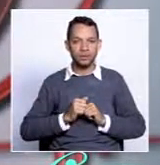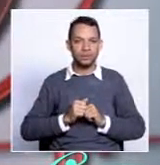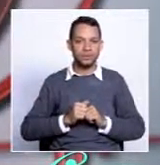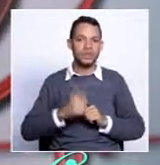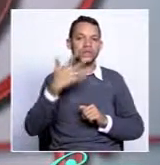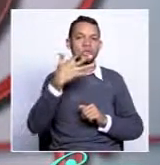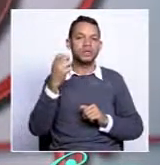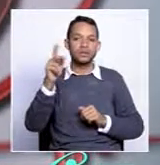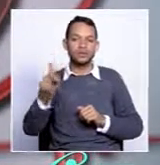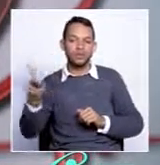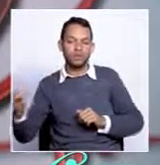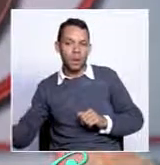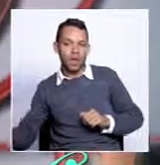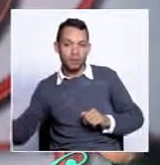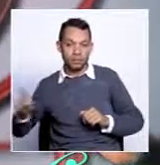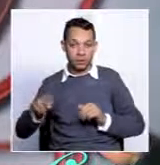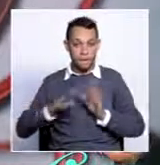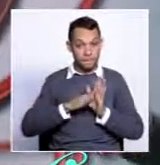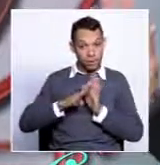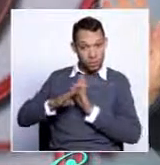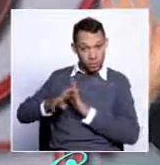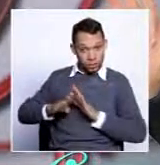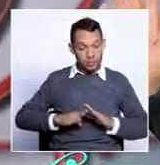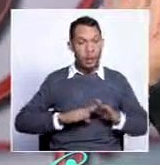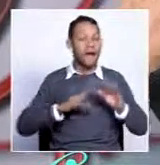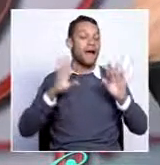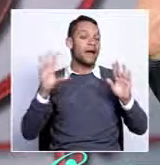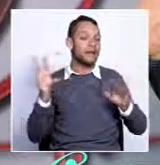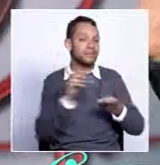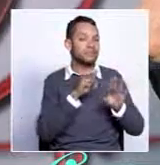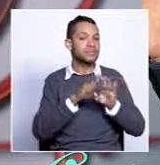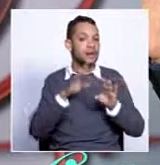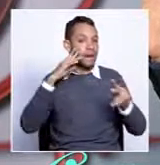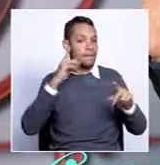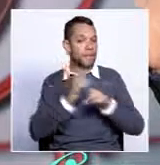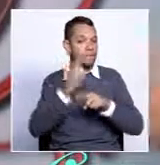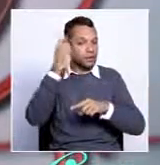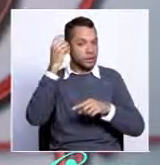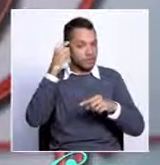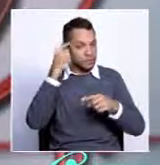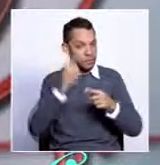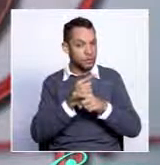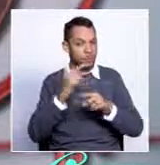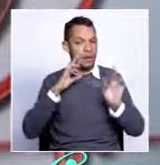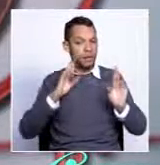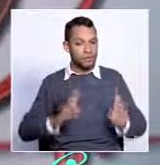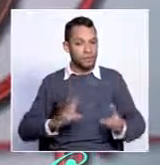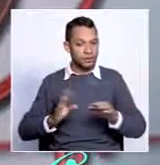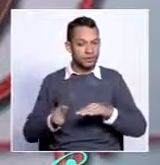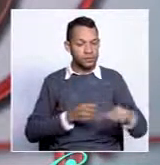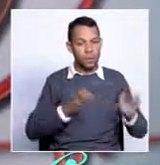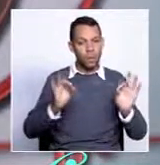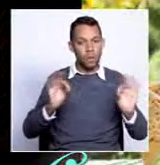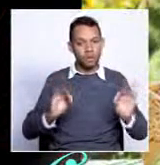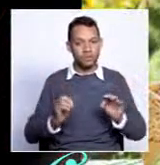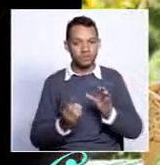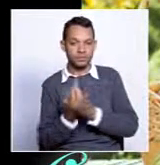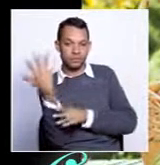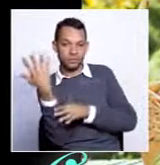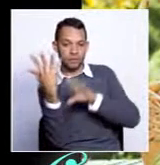1000 y si ya son 500 es porque tiene que ser que es muy bueno o porque la otra le está causando unos efectos